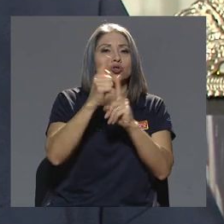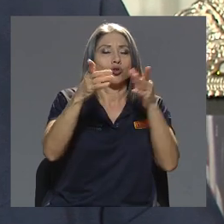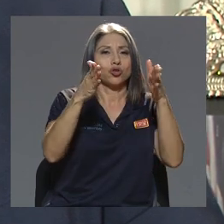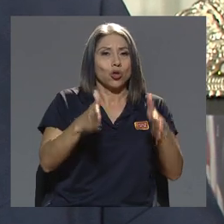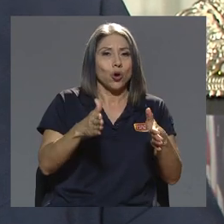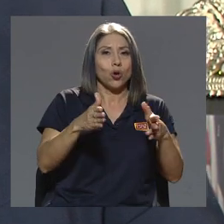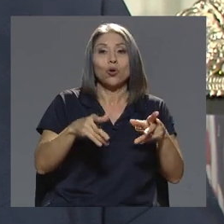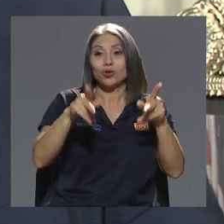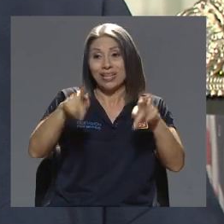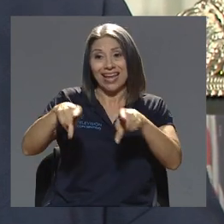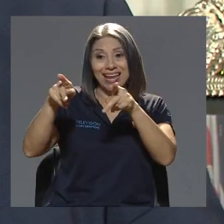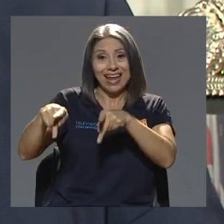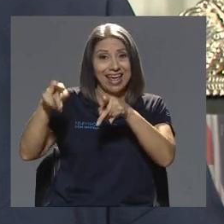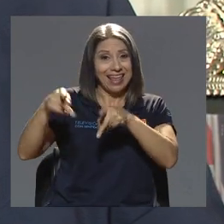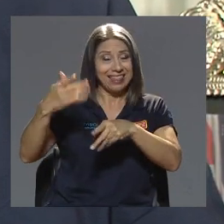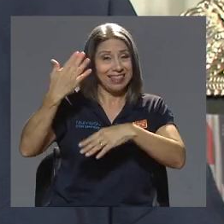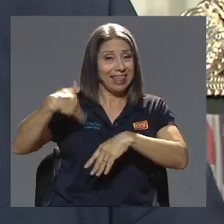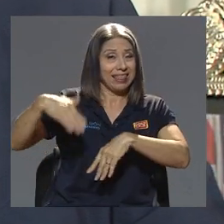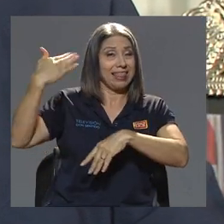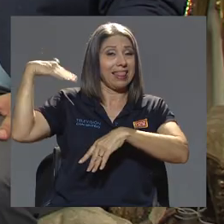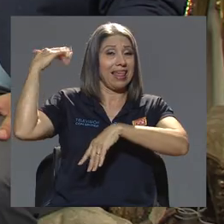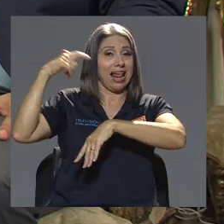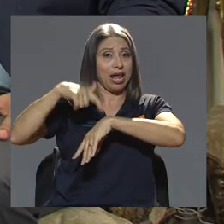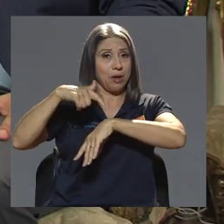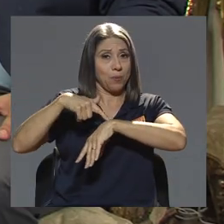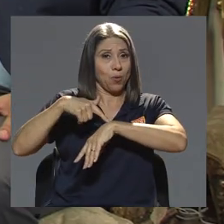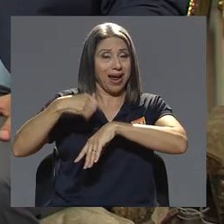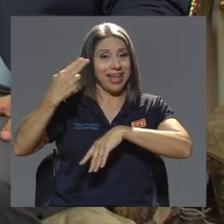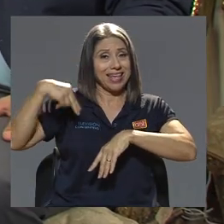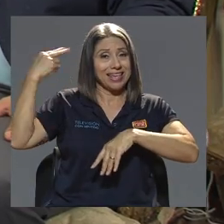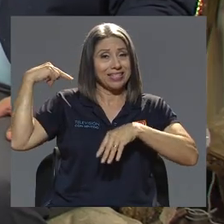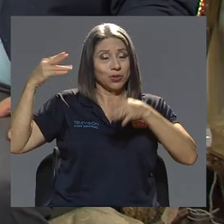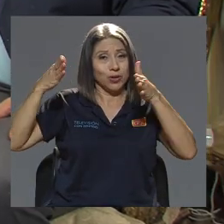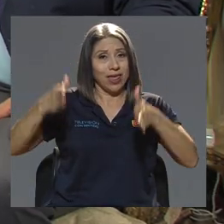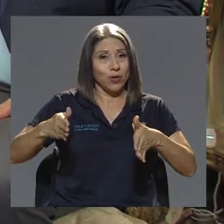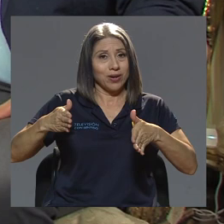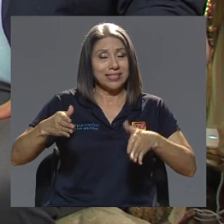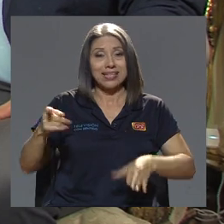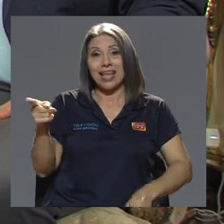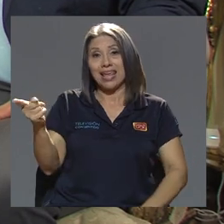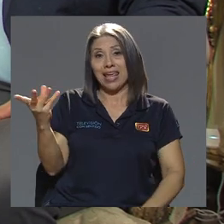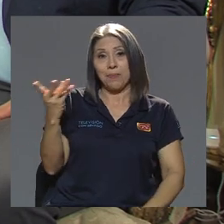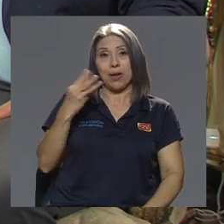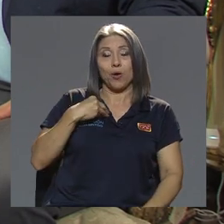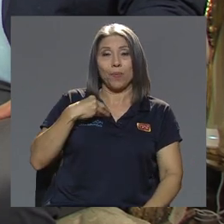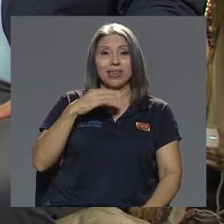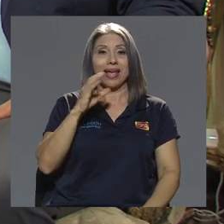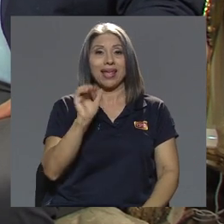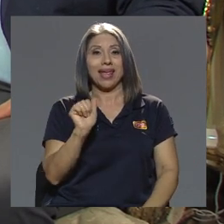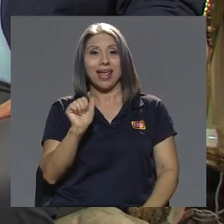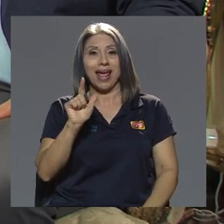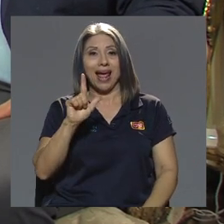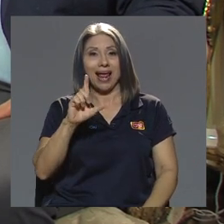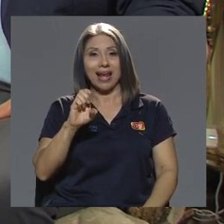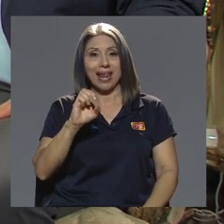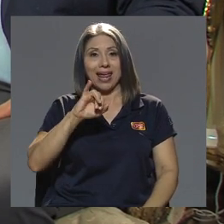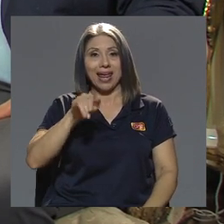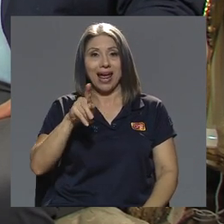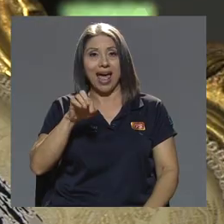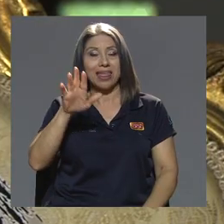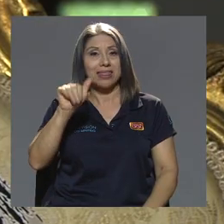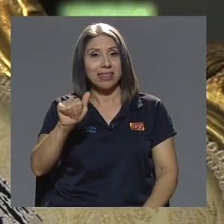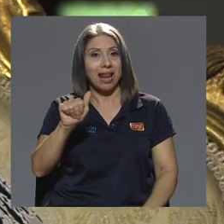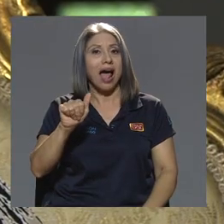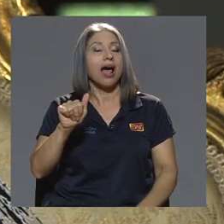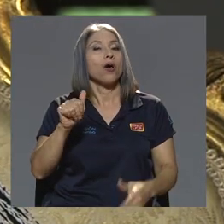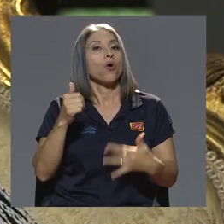de la época, inclusive historiadores, que me comentan que Alejandra hubiese descollado en la política costarricense porque era una